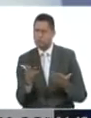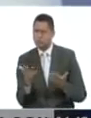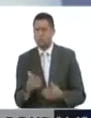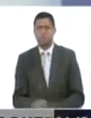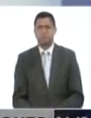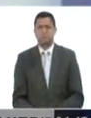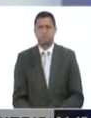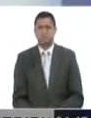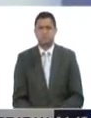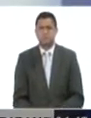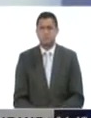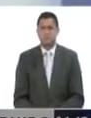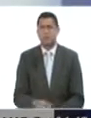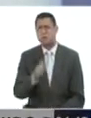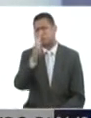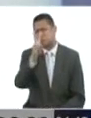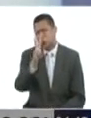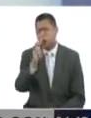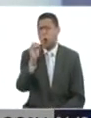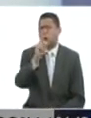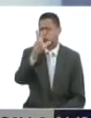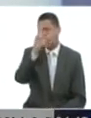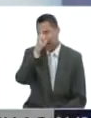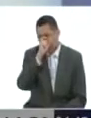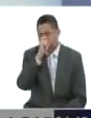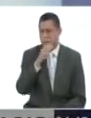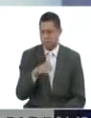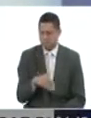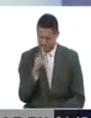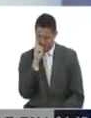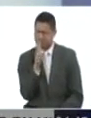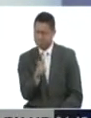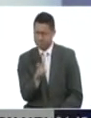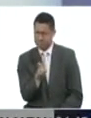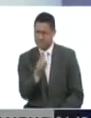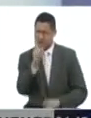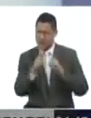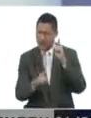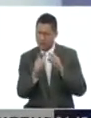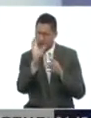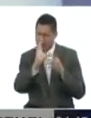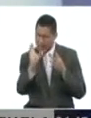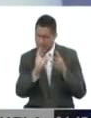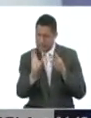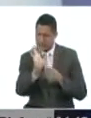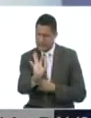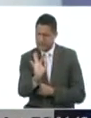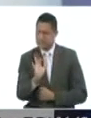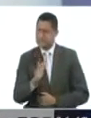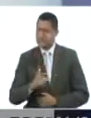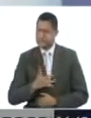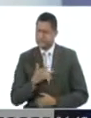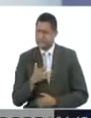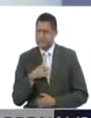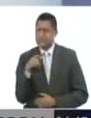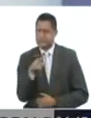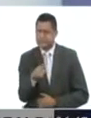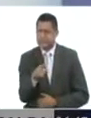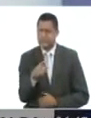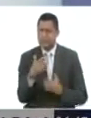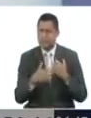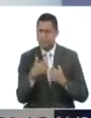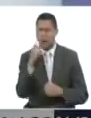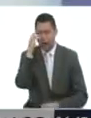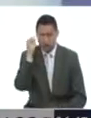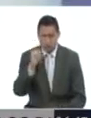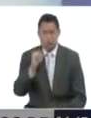doctor? Desde los 2-3 años de edad ya un niño puede comenzar a presentar una sintomatología sugestiva de lo que es el trastorno del